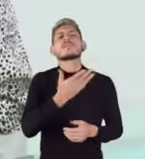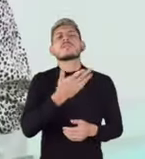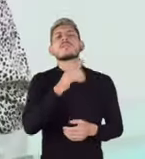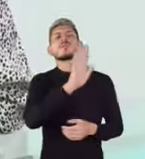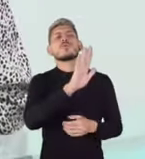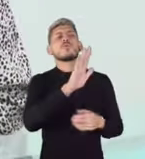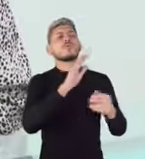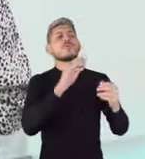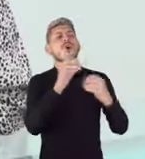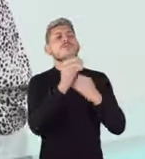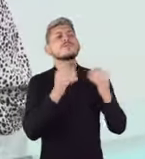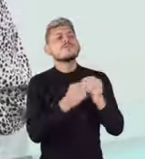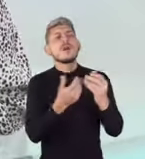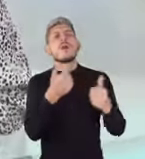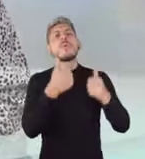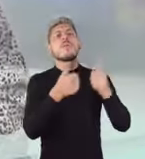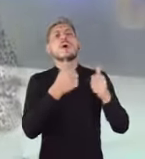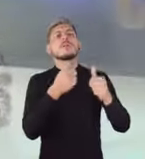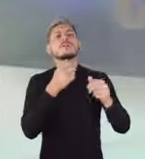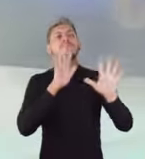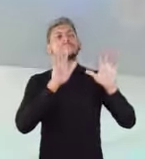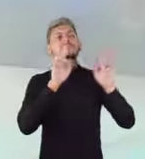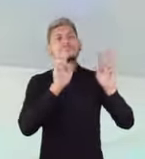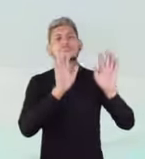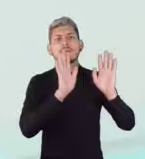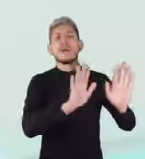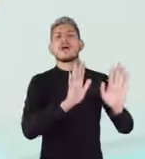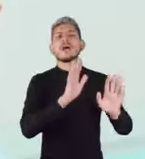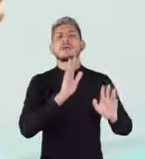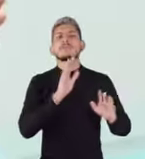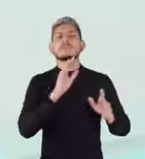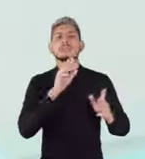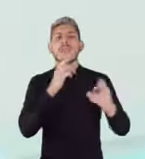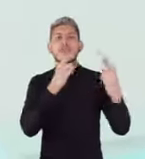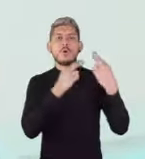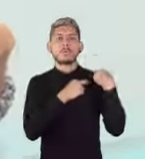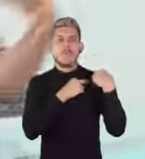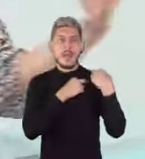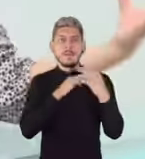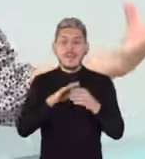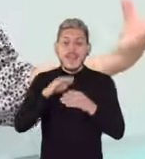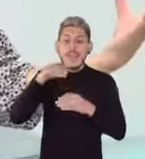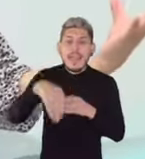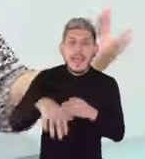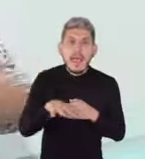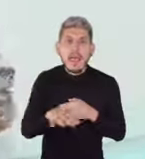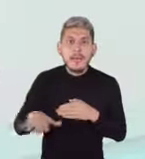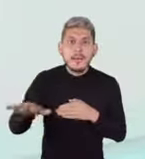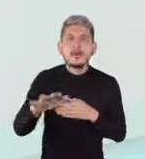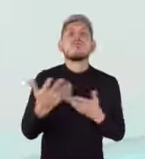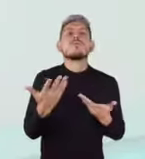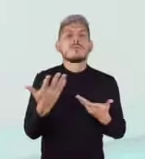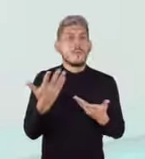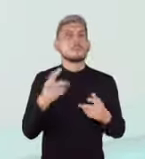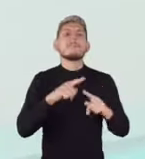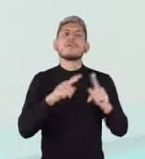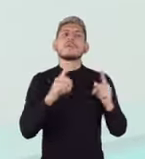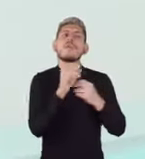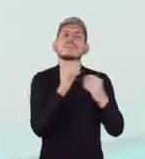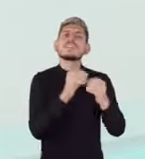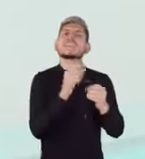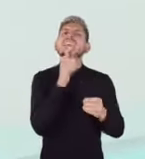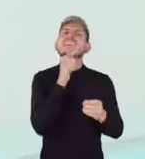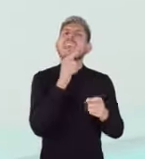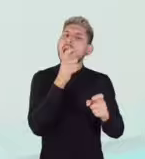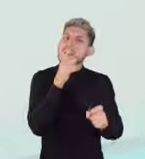que le corresponde el tema de las quebradas? Porque claro, cuando hablamos de municipio estamos hablando de en general, ¿no es cierto?, toda la administración, pero ¿quién